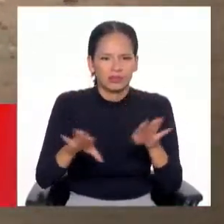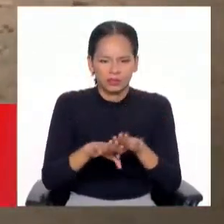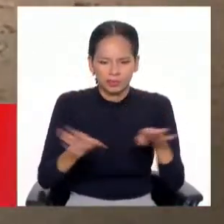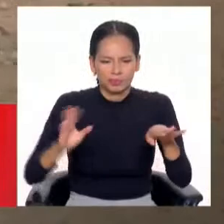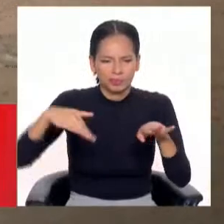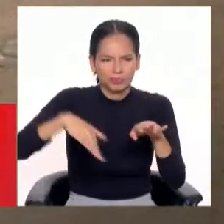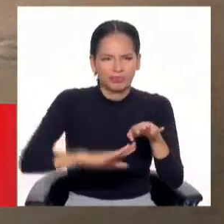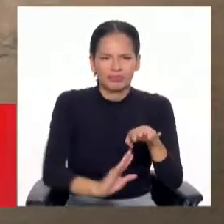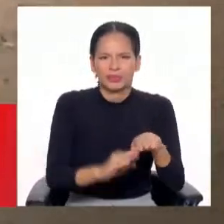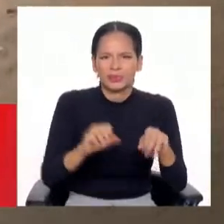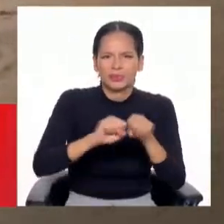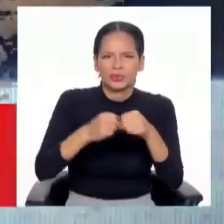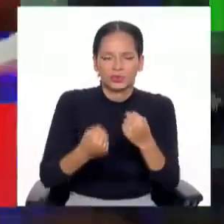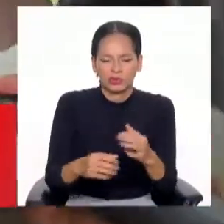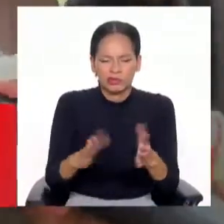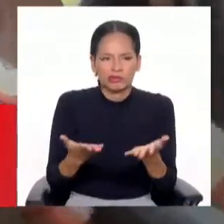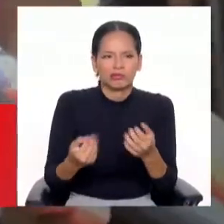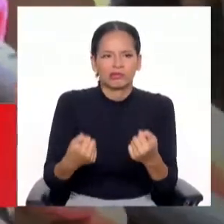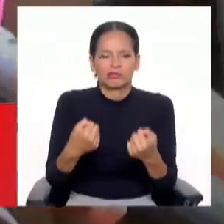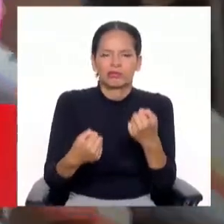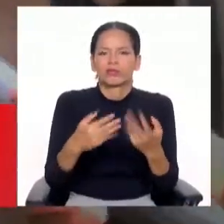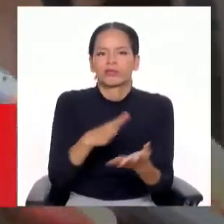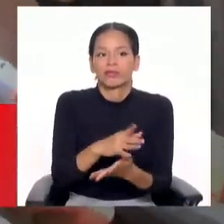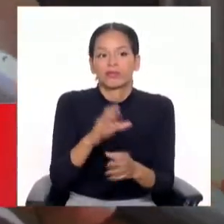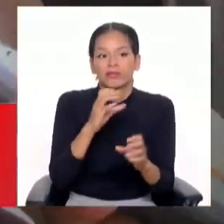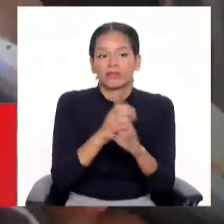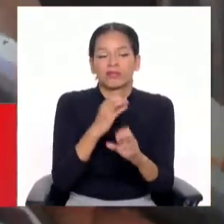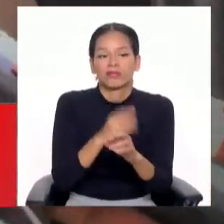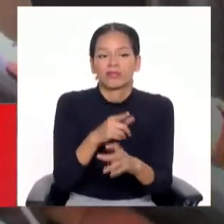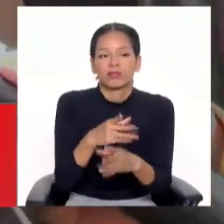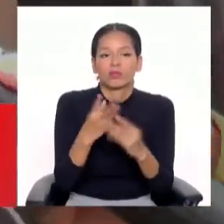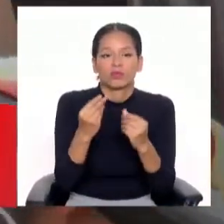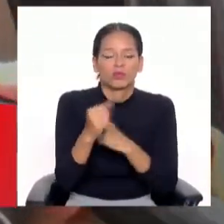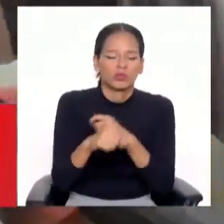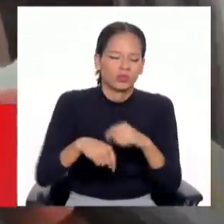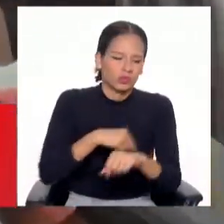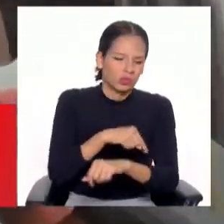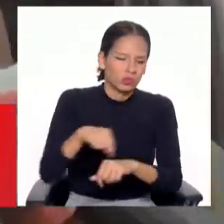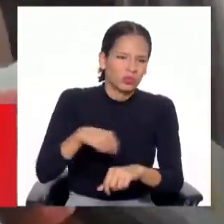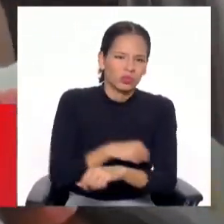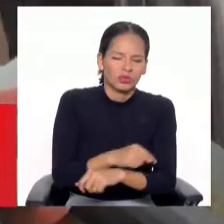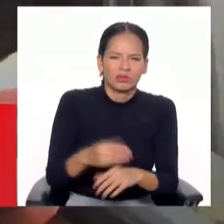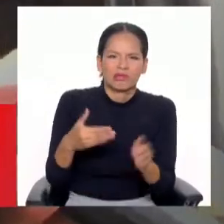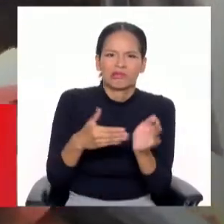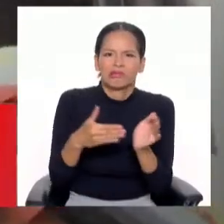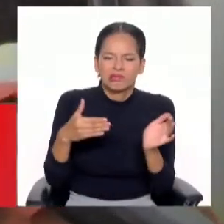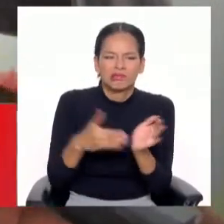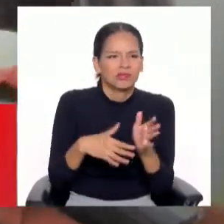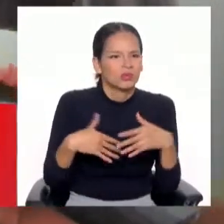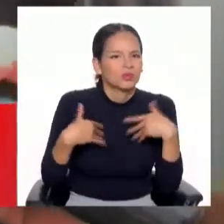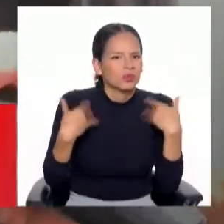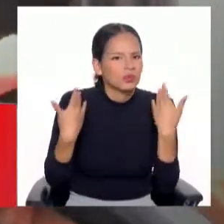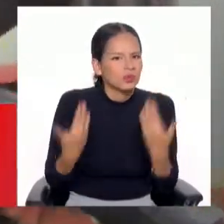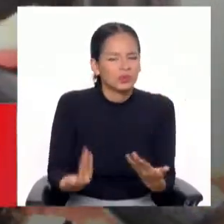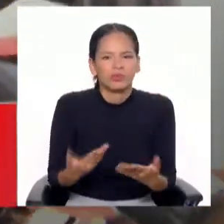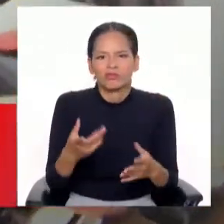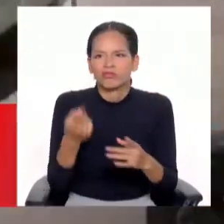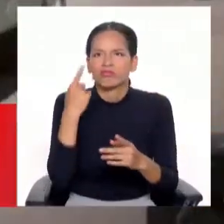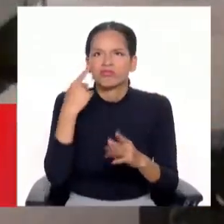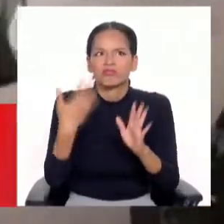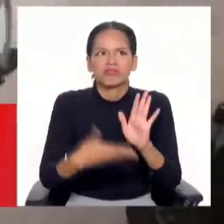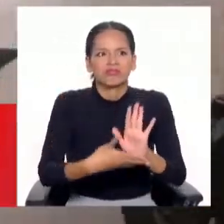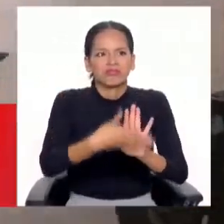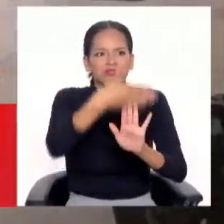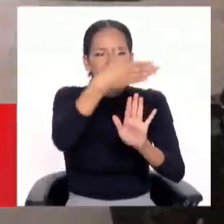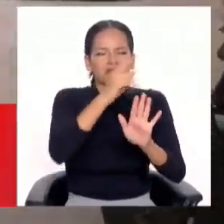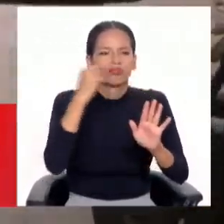los principales factores. El transporte hace mucho tiempo es un caos, mucha saturación, no hay señalización